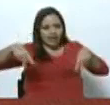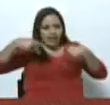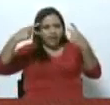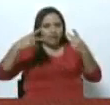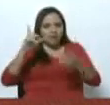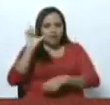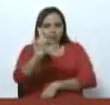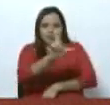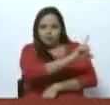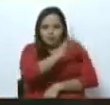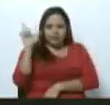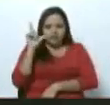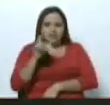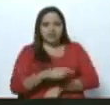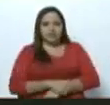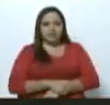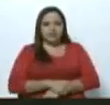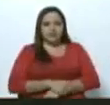PSUV!